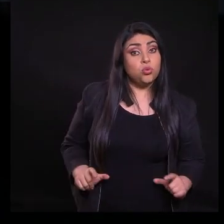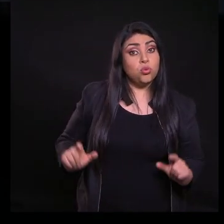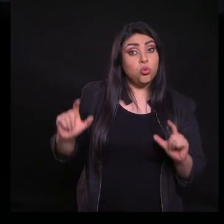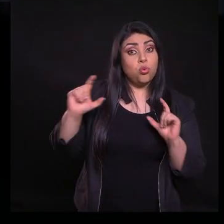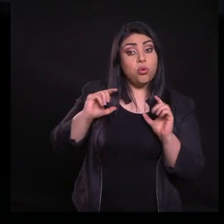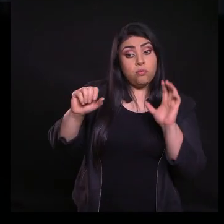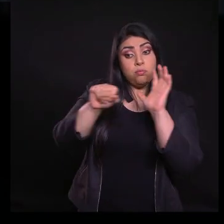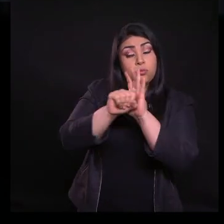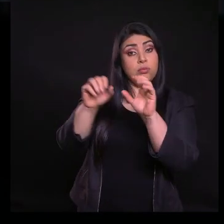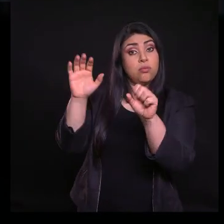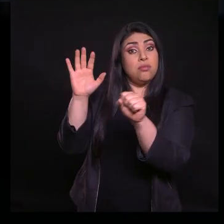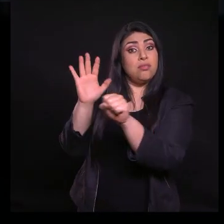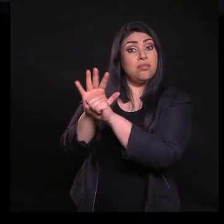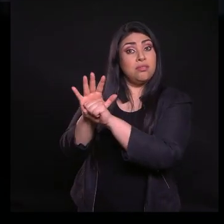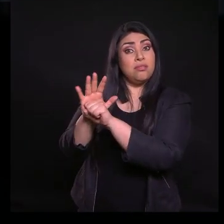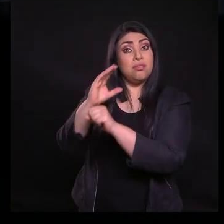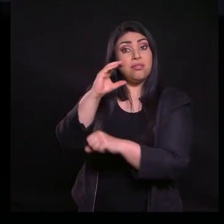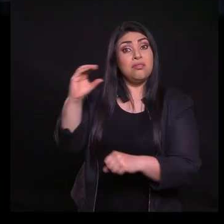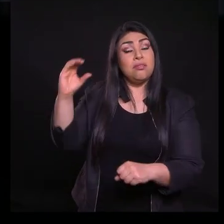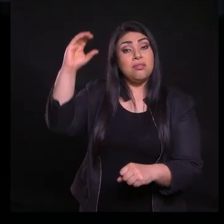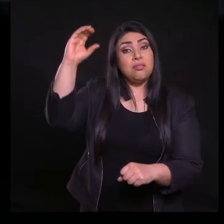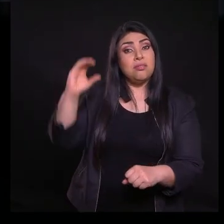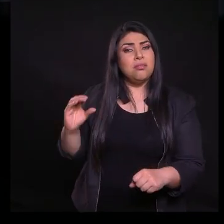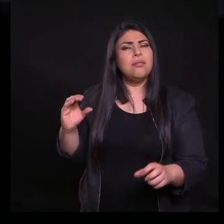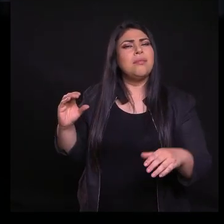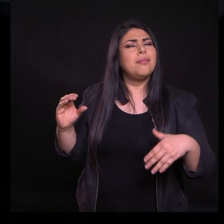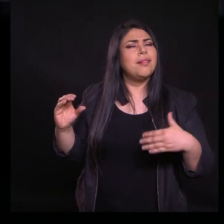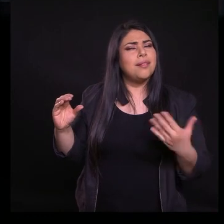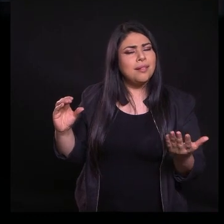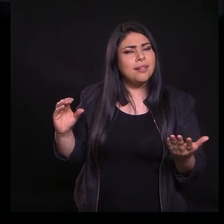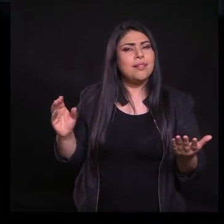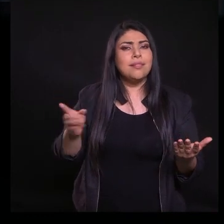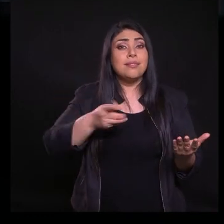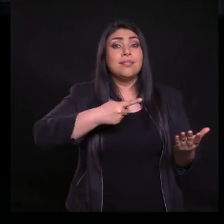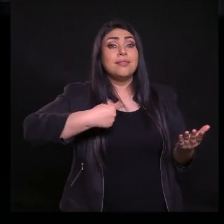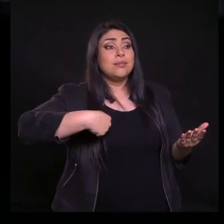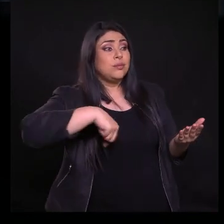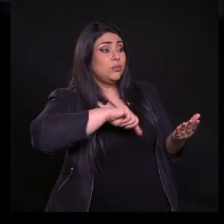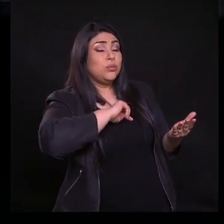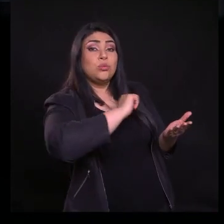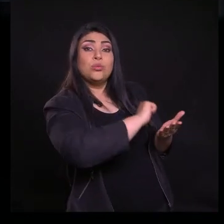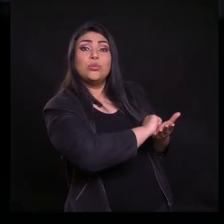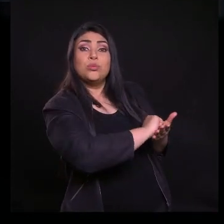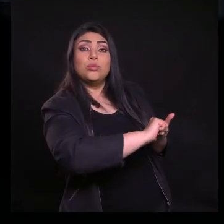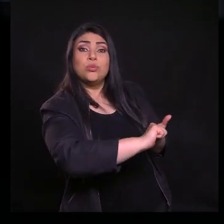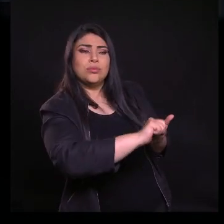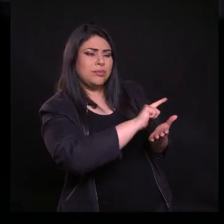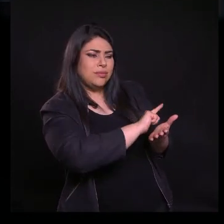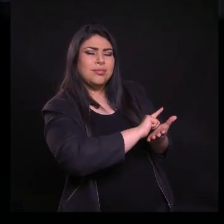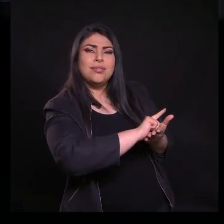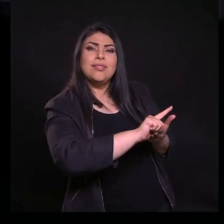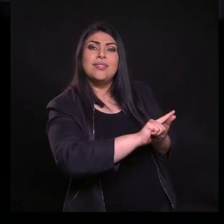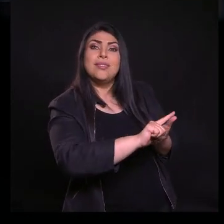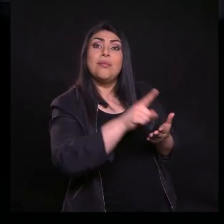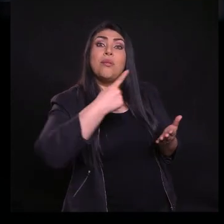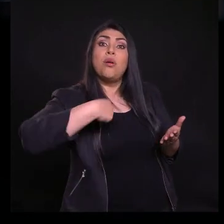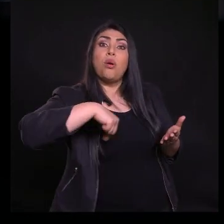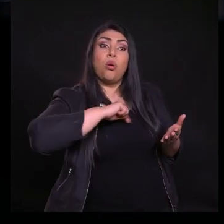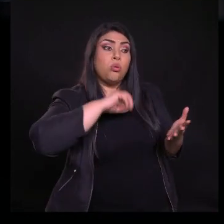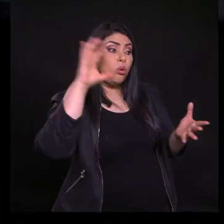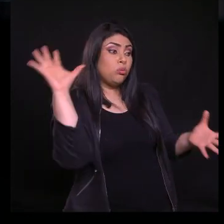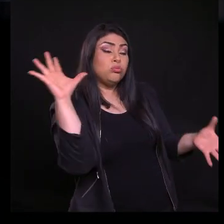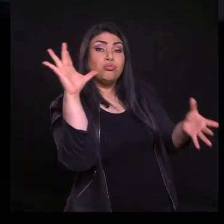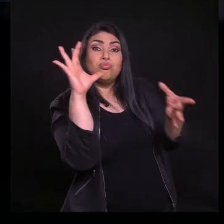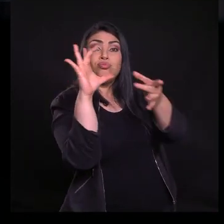presentarnos santos y sin mancha e irreprensibles delante de él o sea que nos reconcilió en su